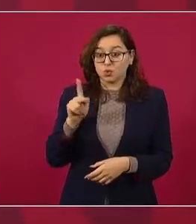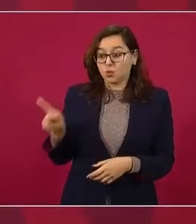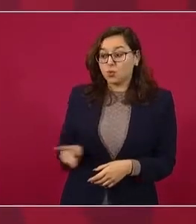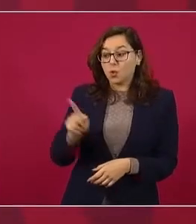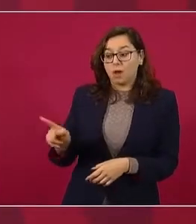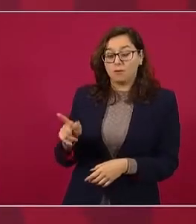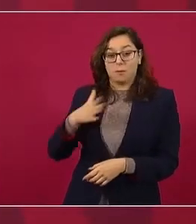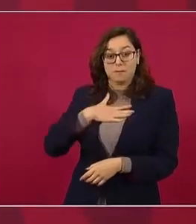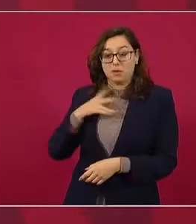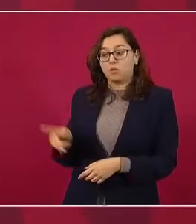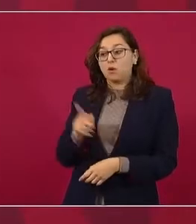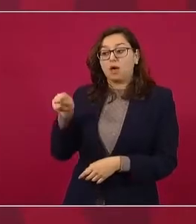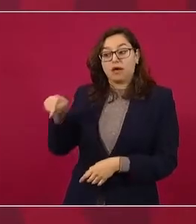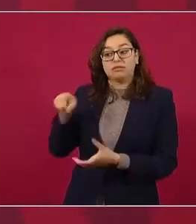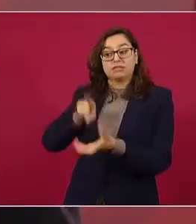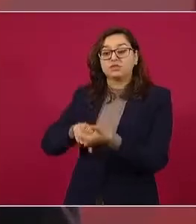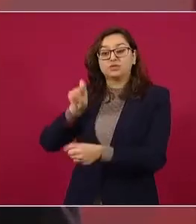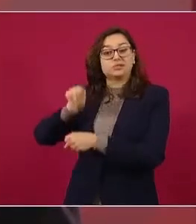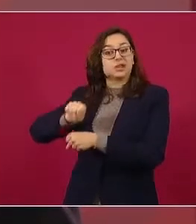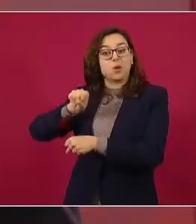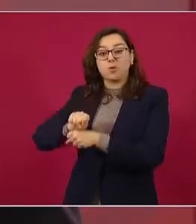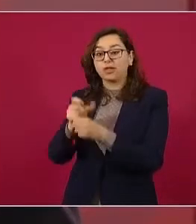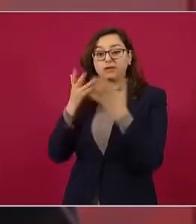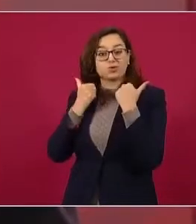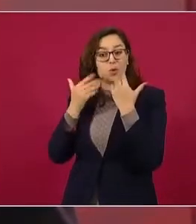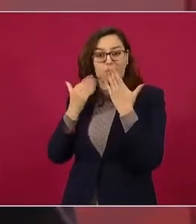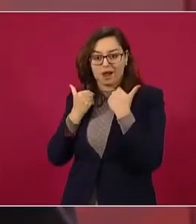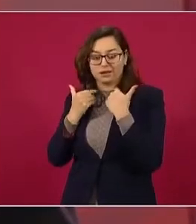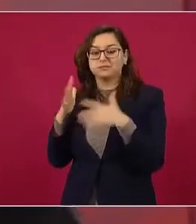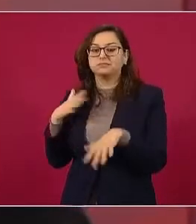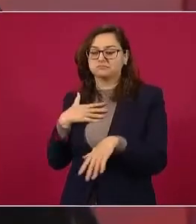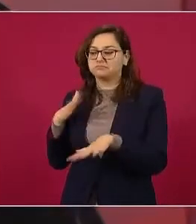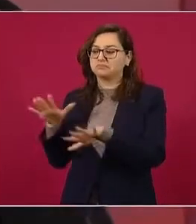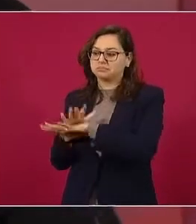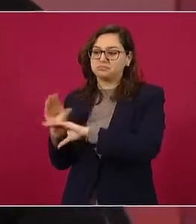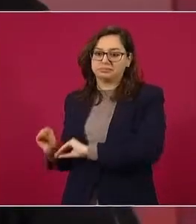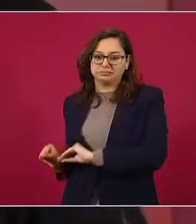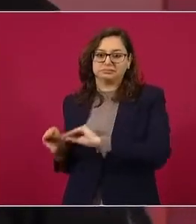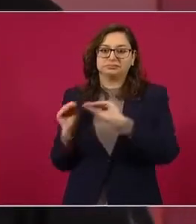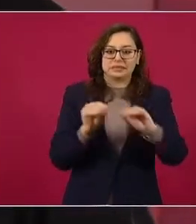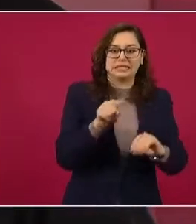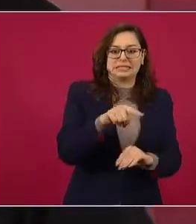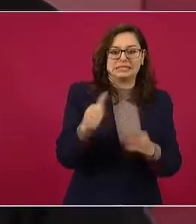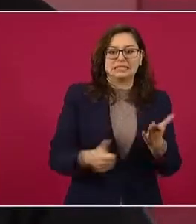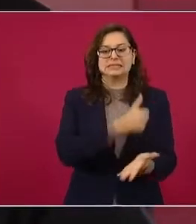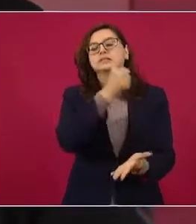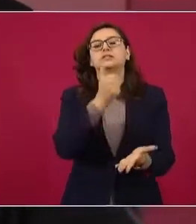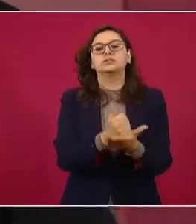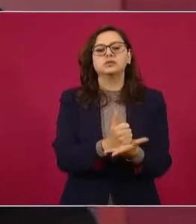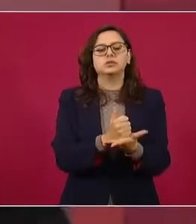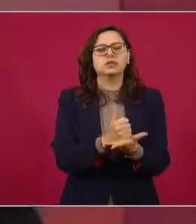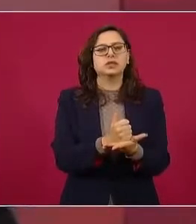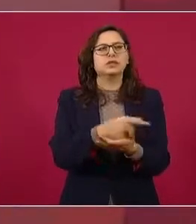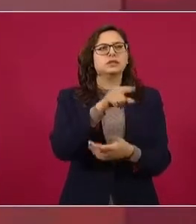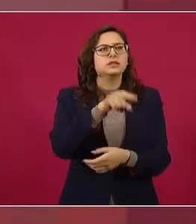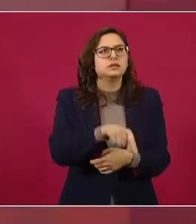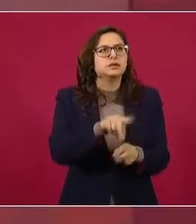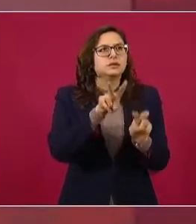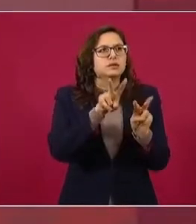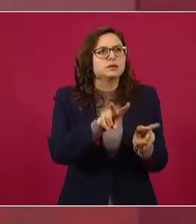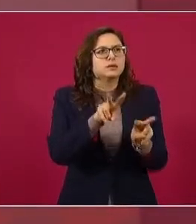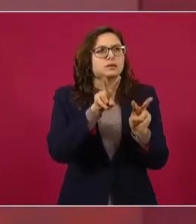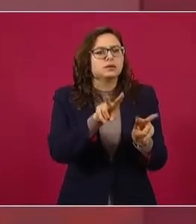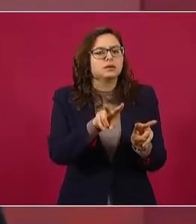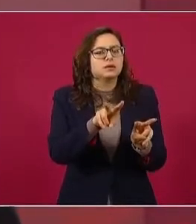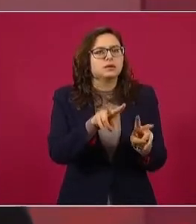secundaria, y empiezo a escuchar a mi maestro decir que participaba en las manifestaciones